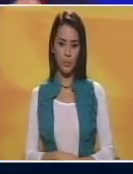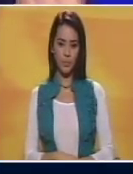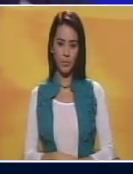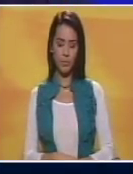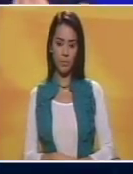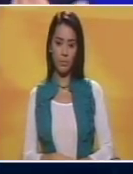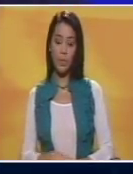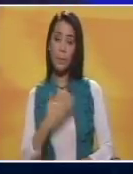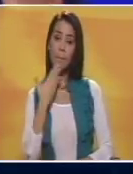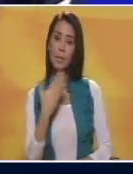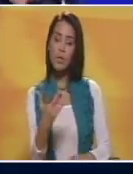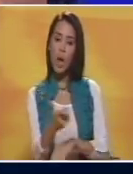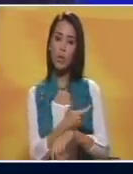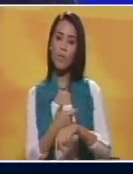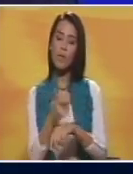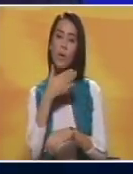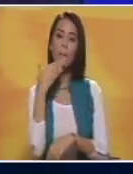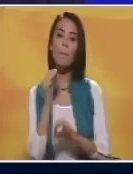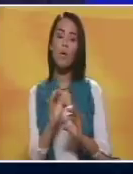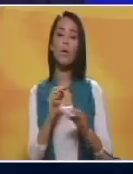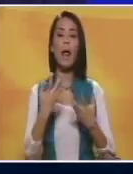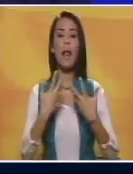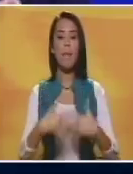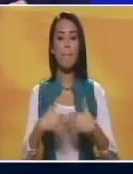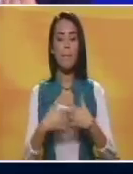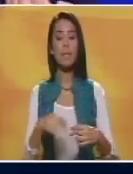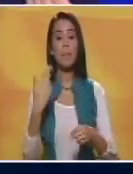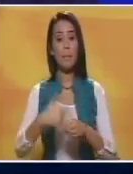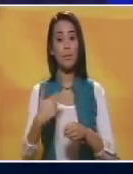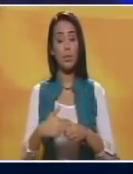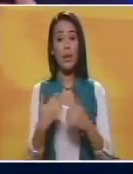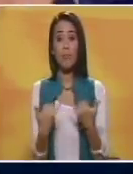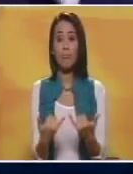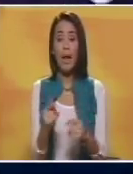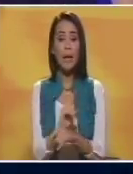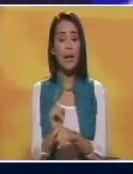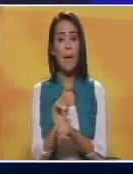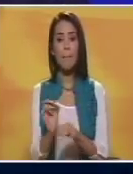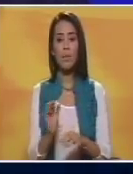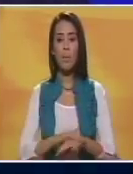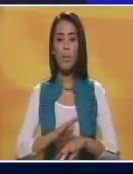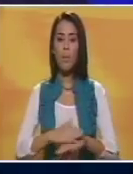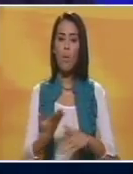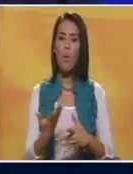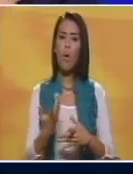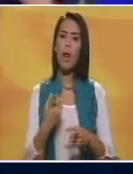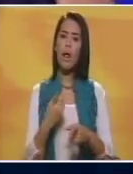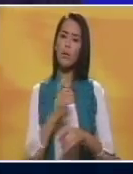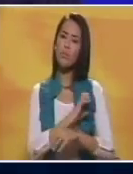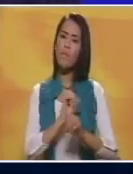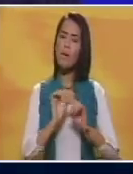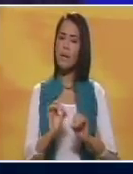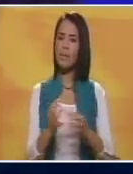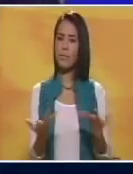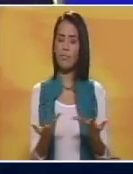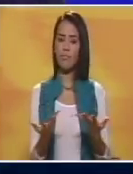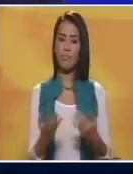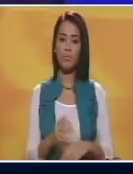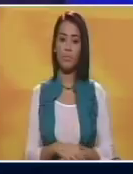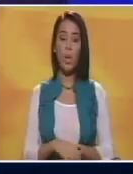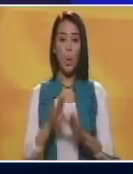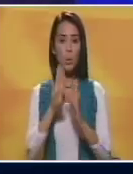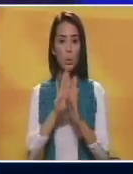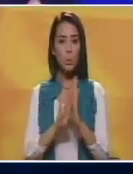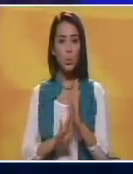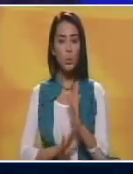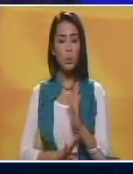Ecarri instó al gobierno a recuperar la industria petrolera a la brevedad posible, entendiendo que la aparición de nuevas fuentes de energía va a dejar de lado